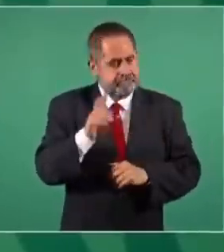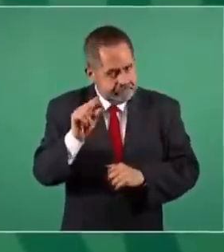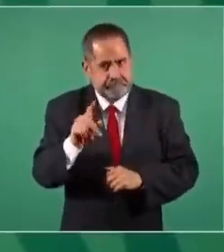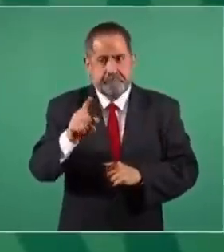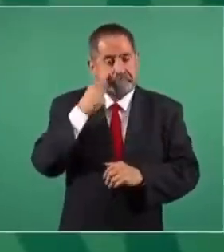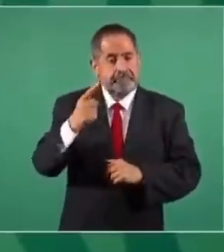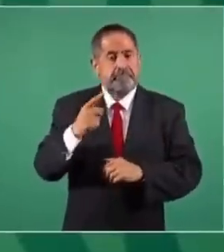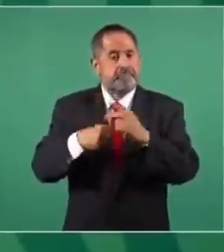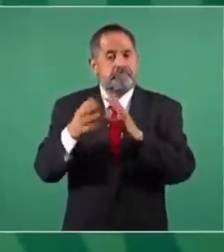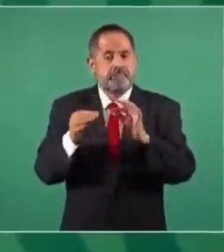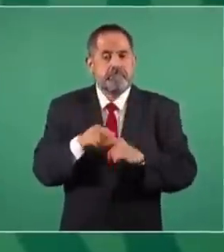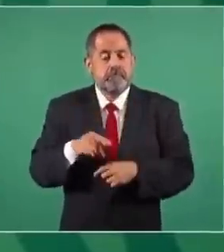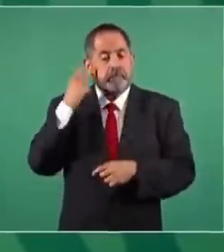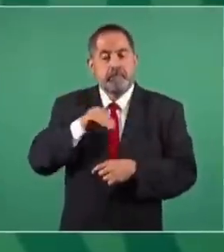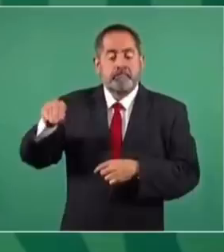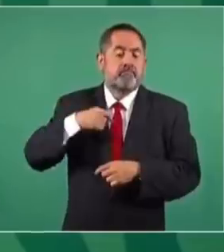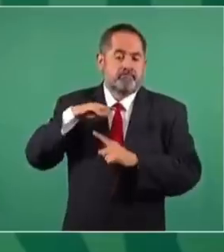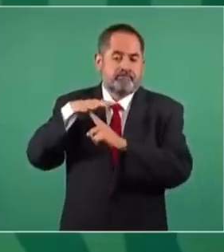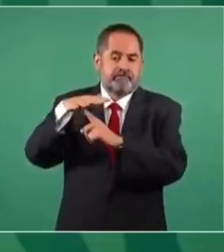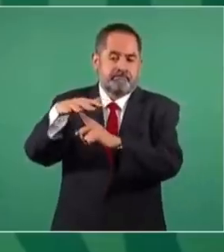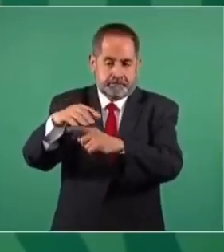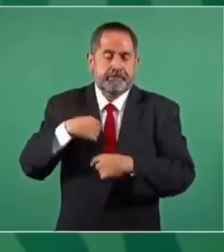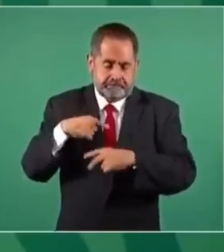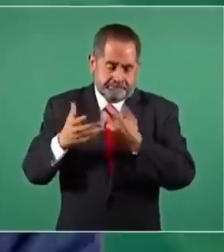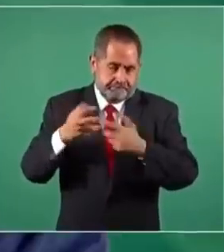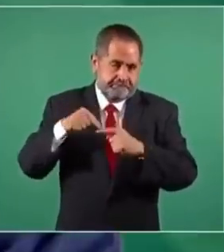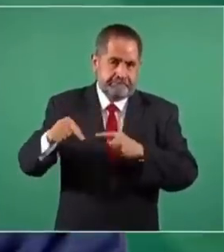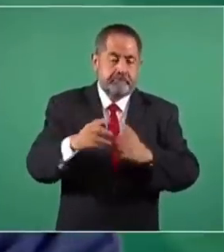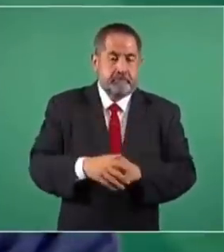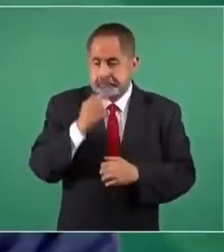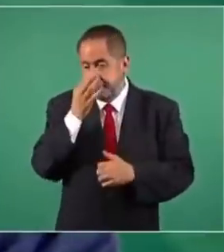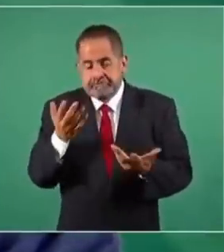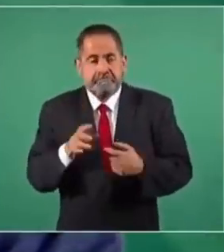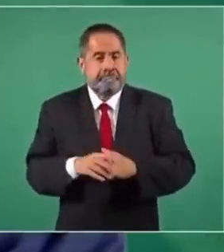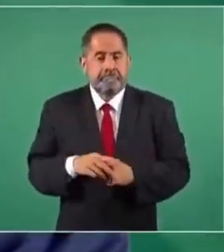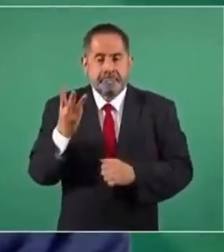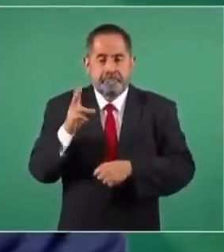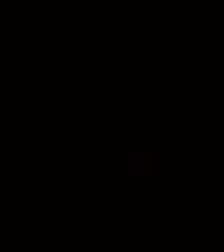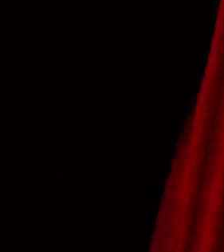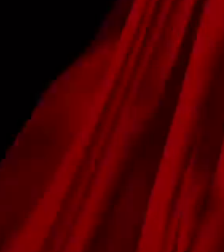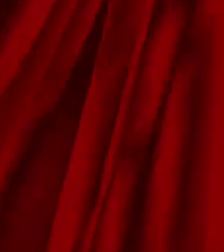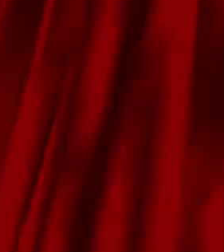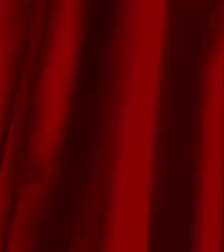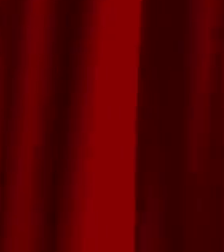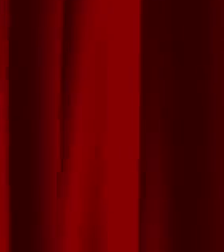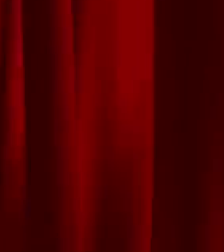Voy a hacer parte de esta gira en helicóptero, porque nada más tengo 3 días.